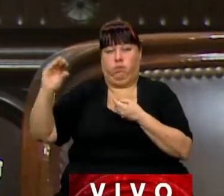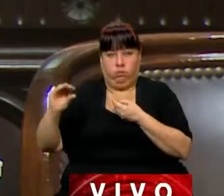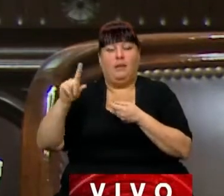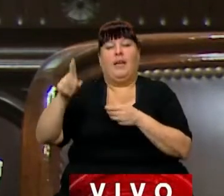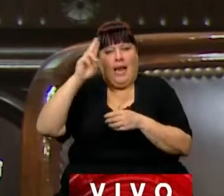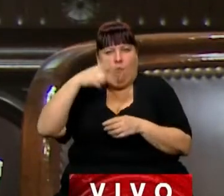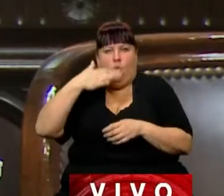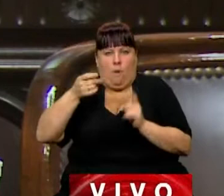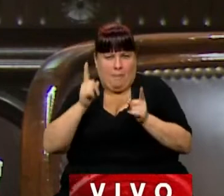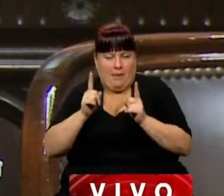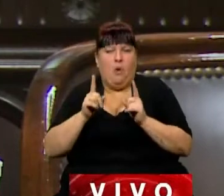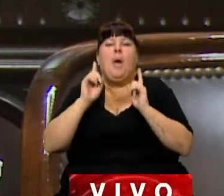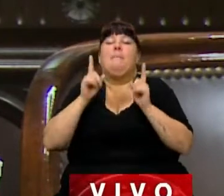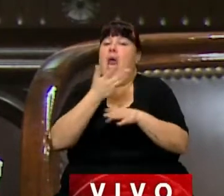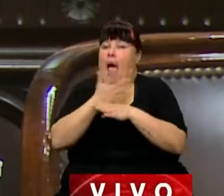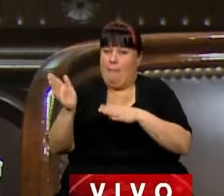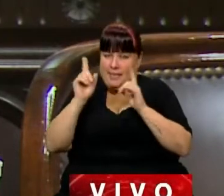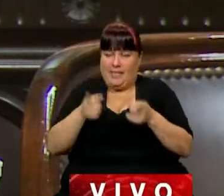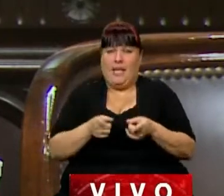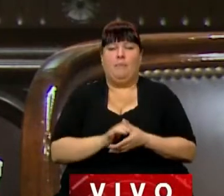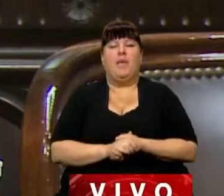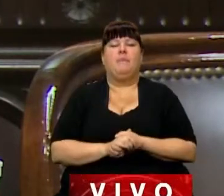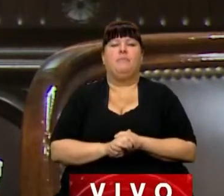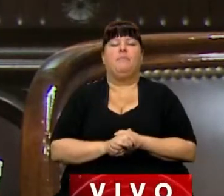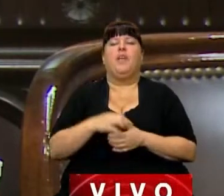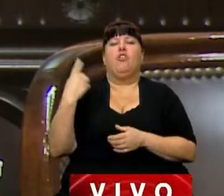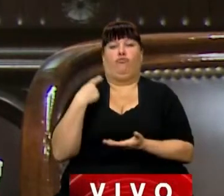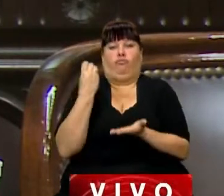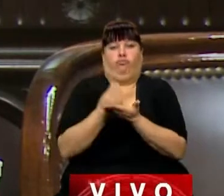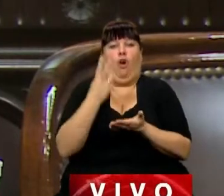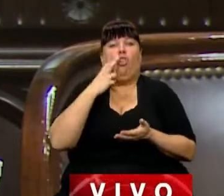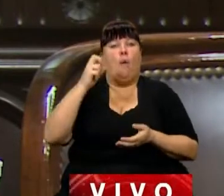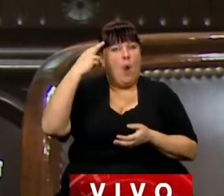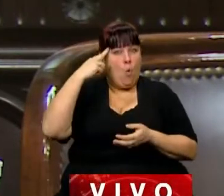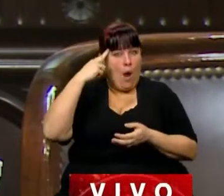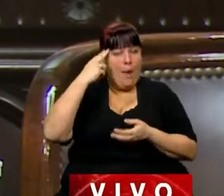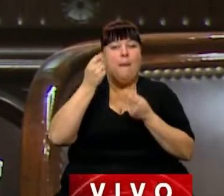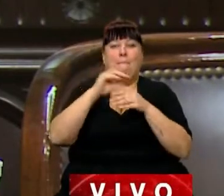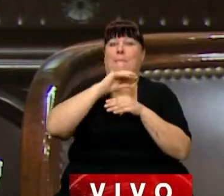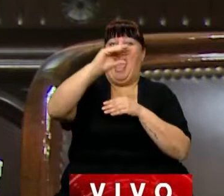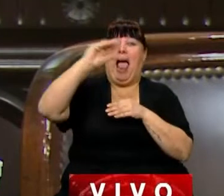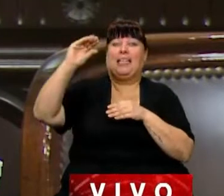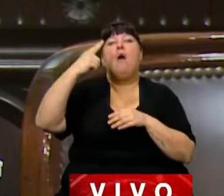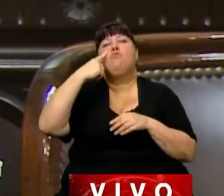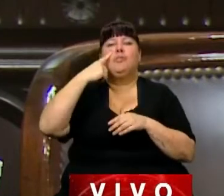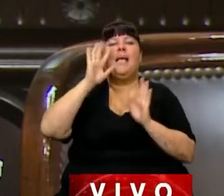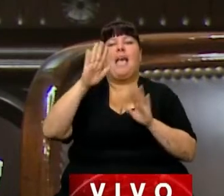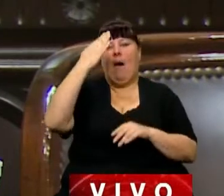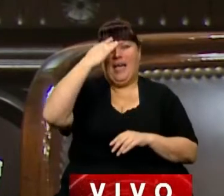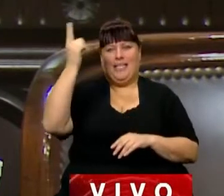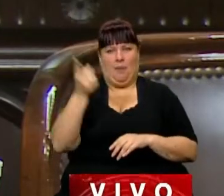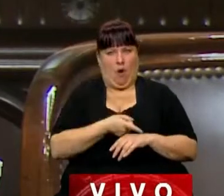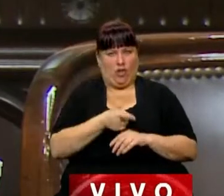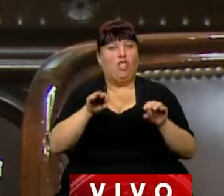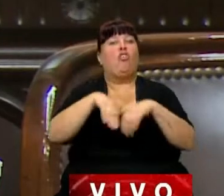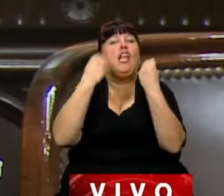municipal se respeta. Pero además otra cosa, y con esto, nosotros cuando asumimos el 2009, la coparticipación municipal era el